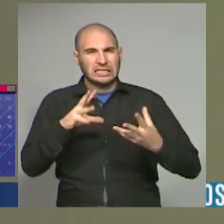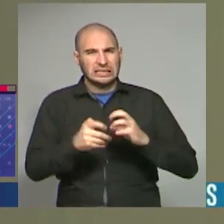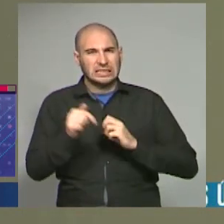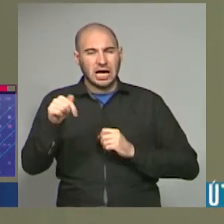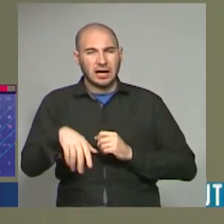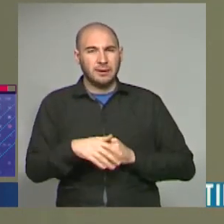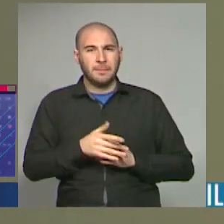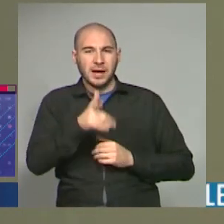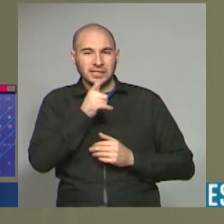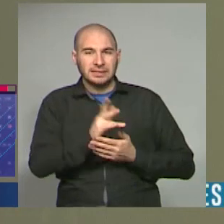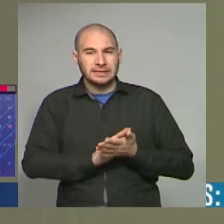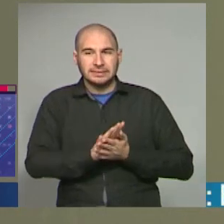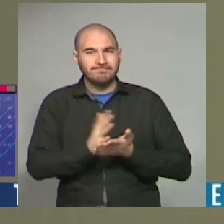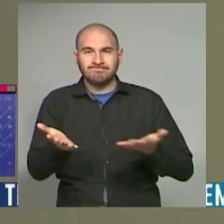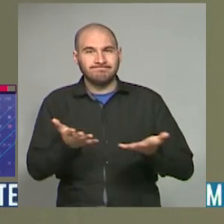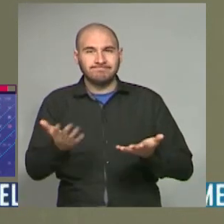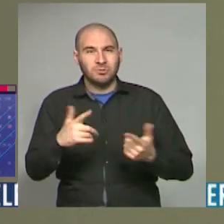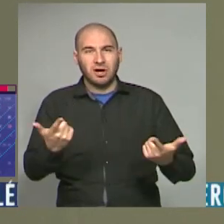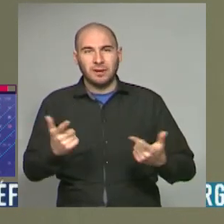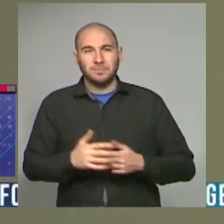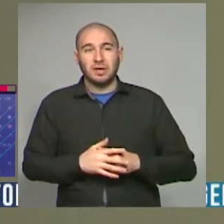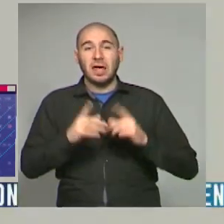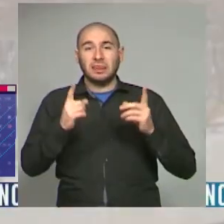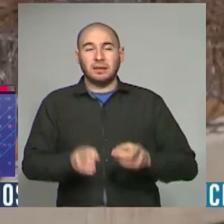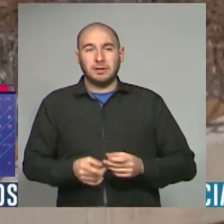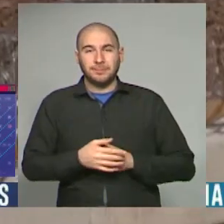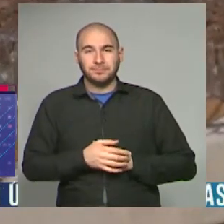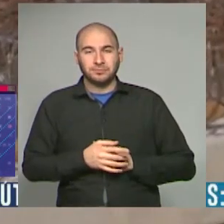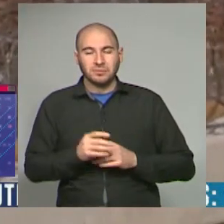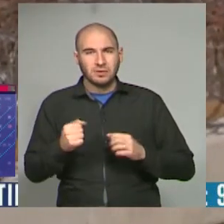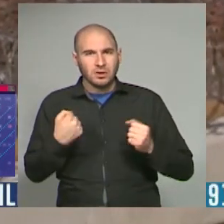que no parece encontrarle una solución. Inclusive